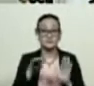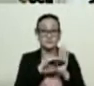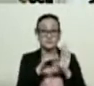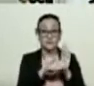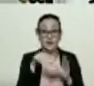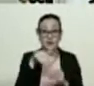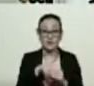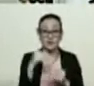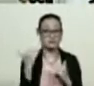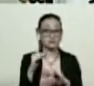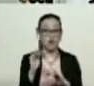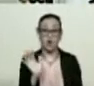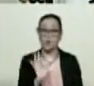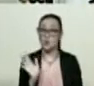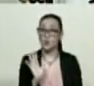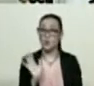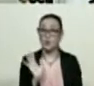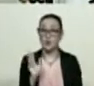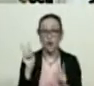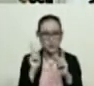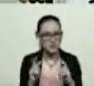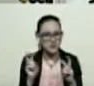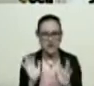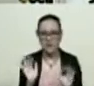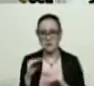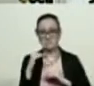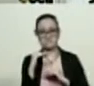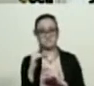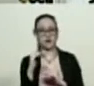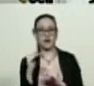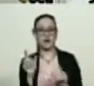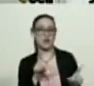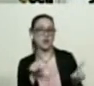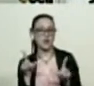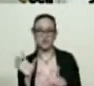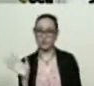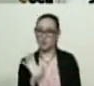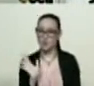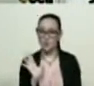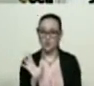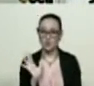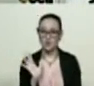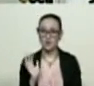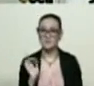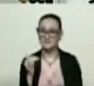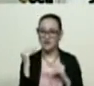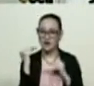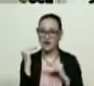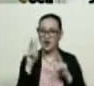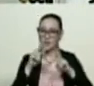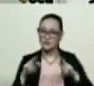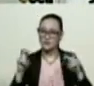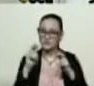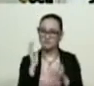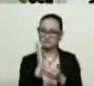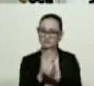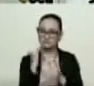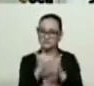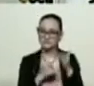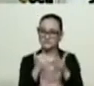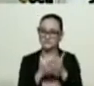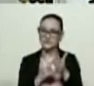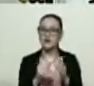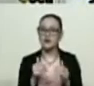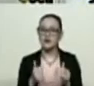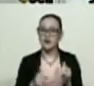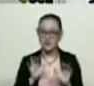no se limitan sólo a las auditorías que como ya mencionamos arrancan con la auditoría del reinicio electoral y así tendremos las